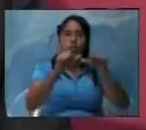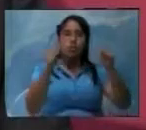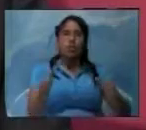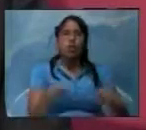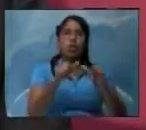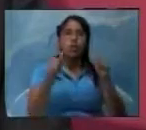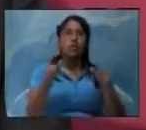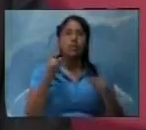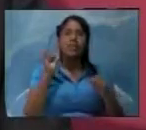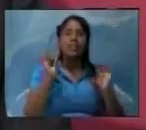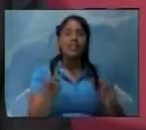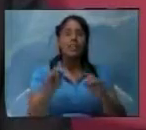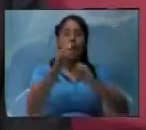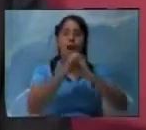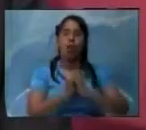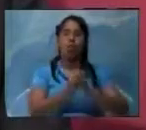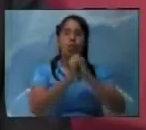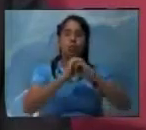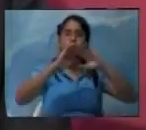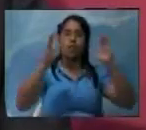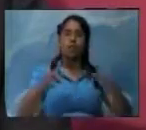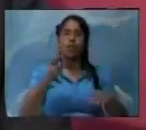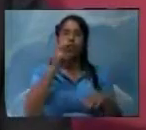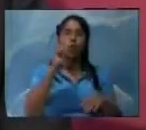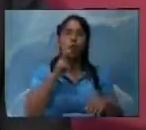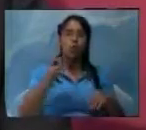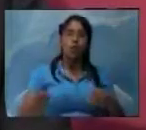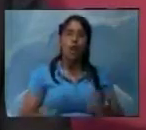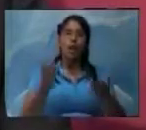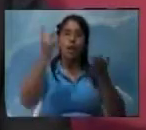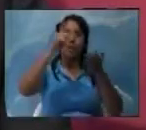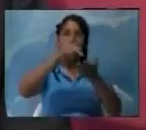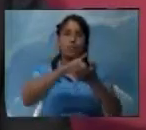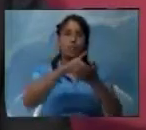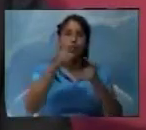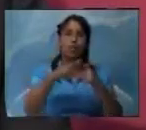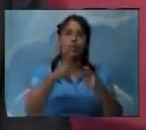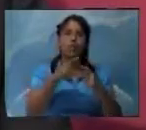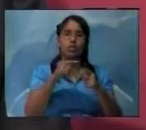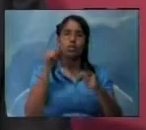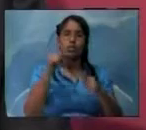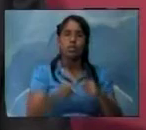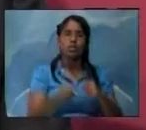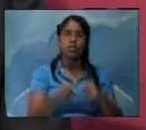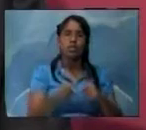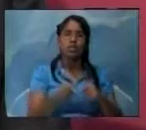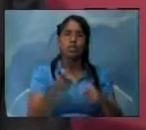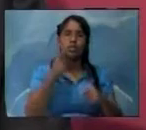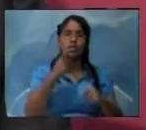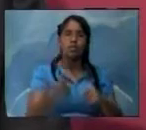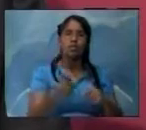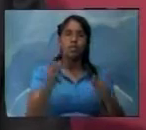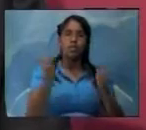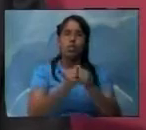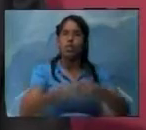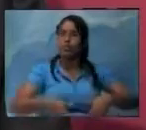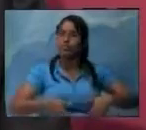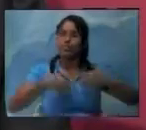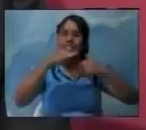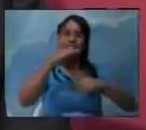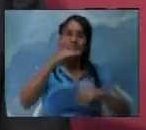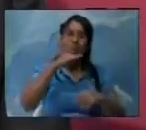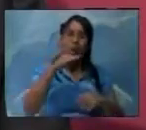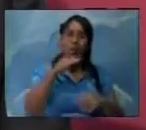adoran la estatua de oro que has levantado. Entonces Nabucodonosor dijo con ira y con